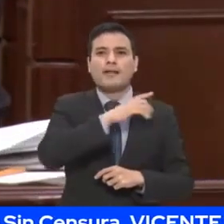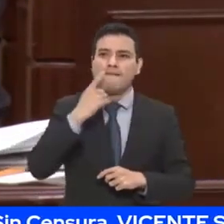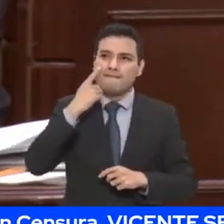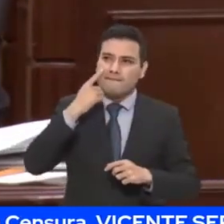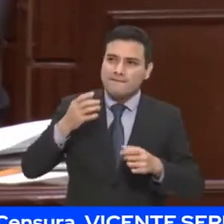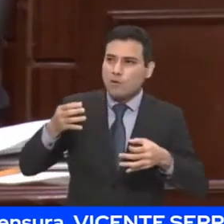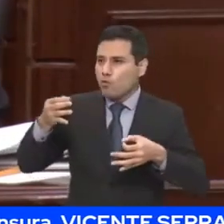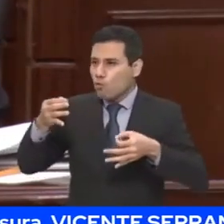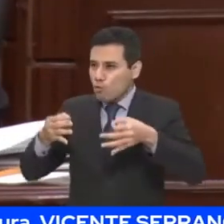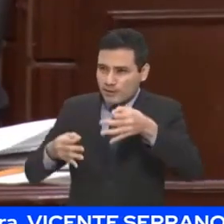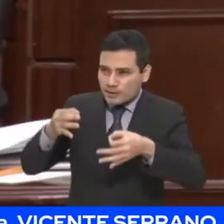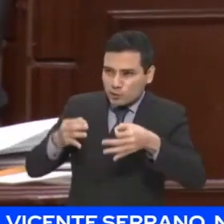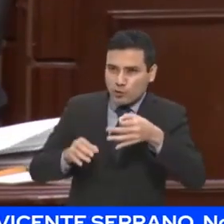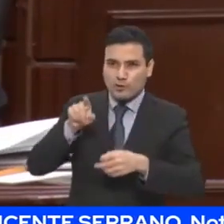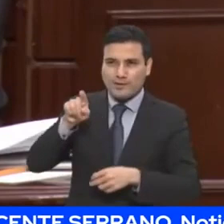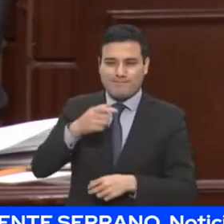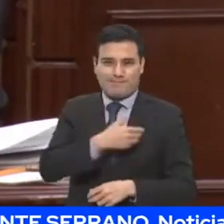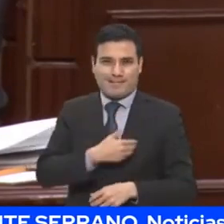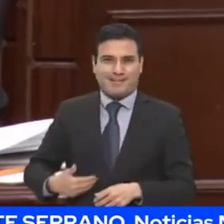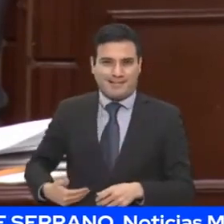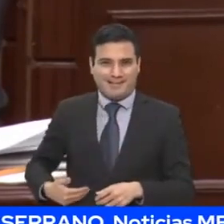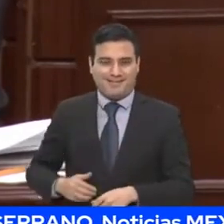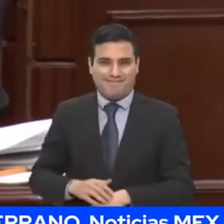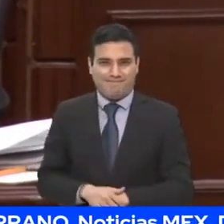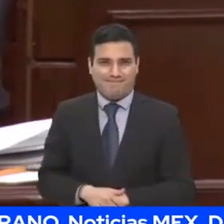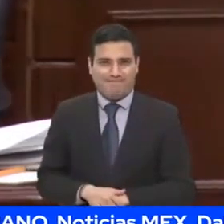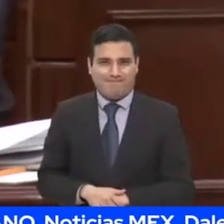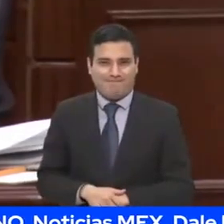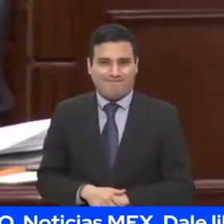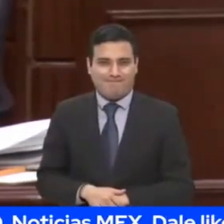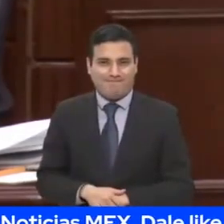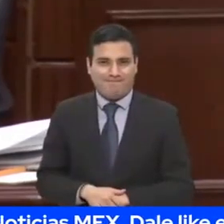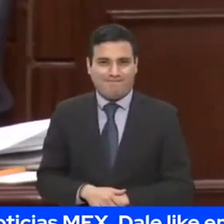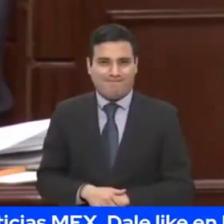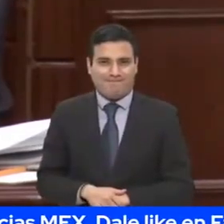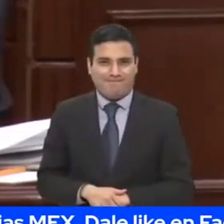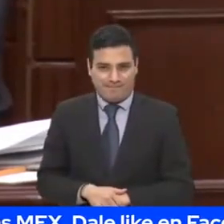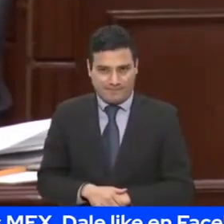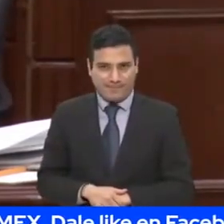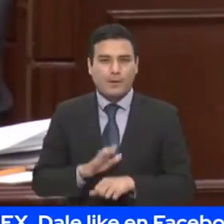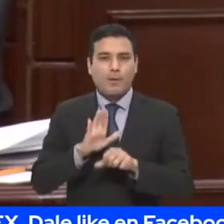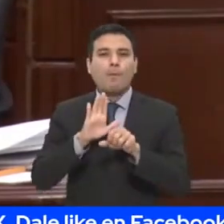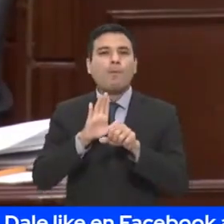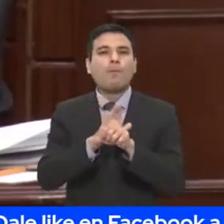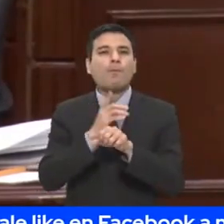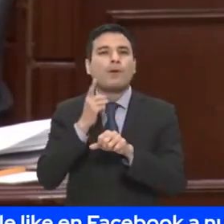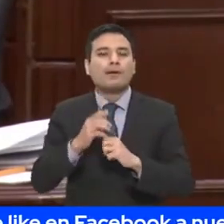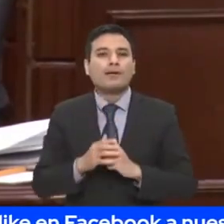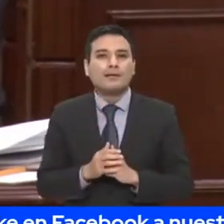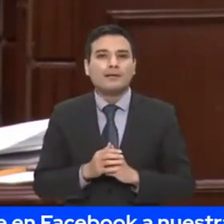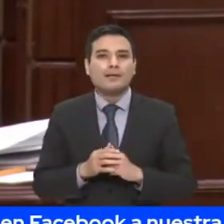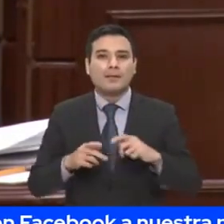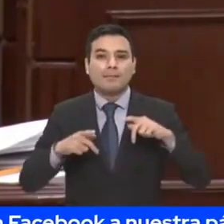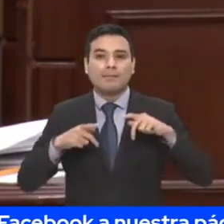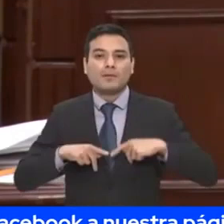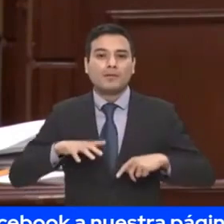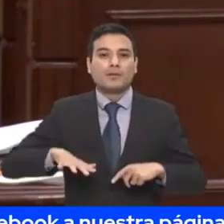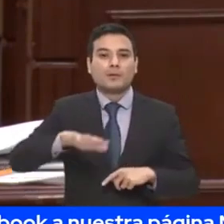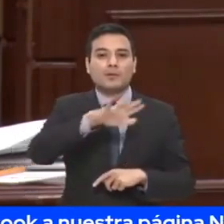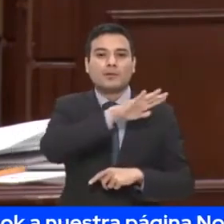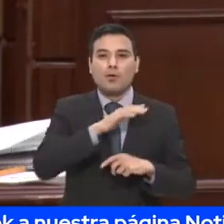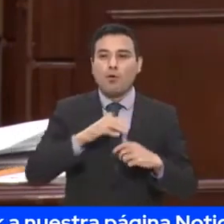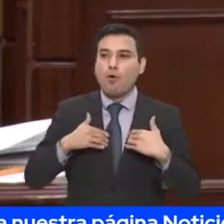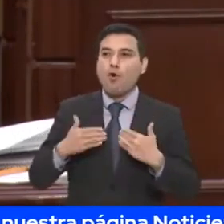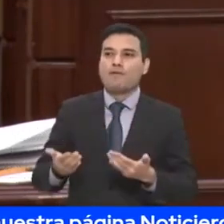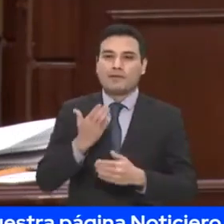llamado revocación de mandato al presidente de la República por pérdida de confianza. Esto quiere